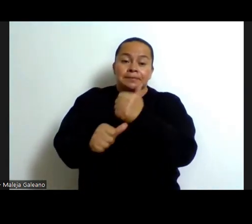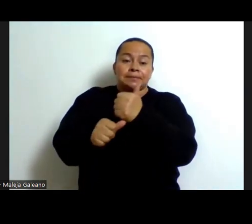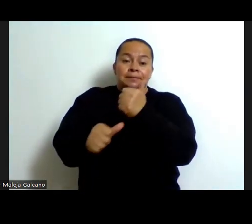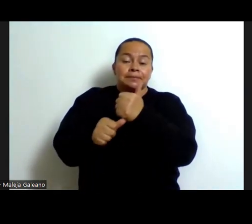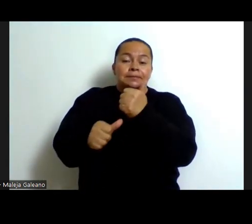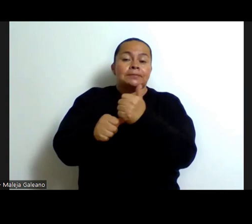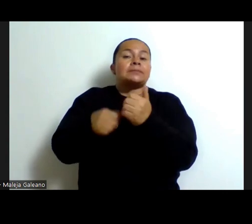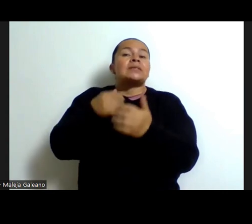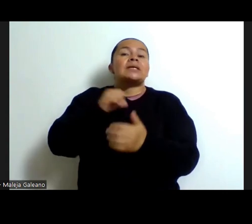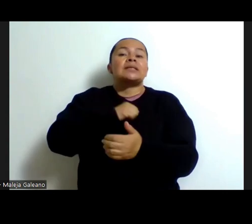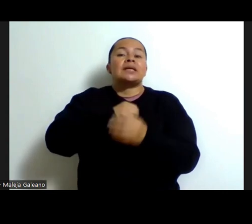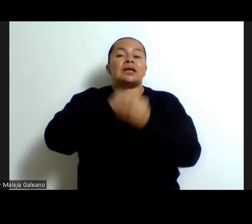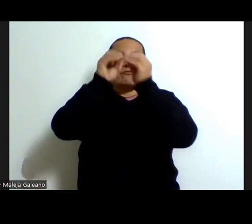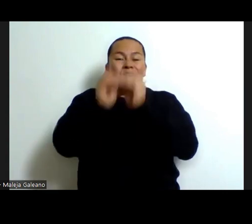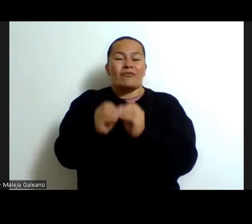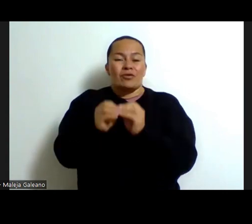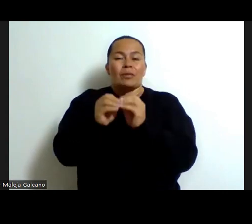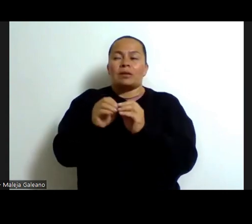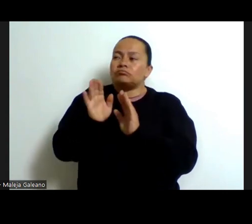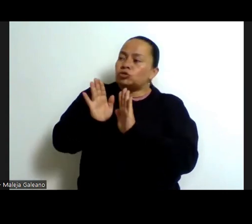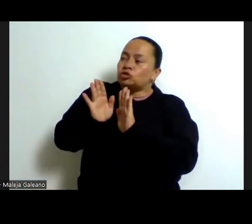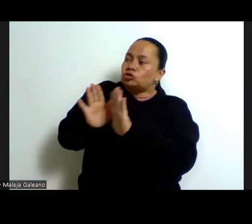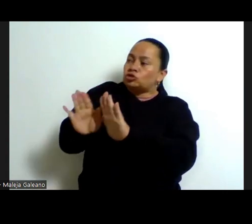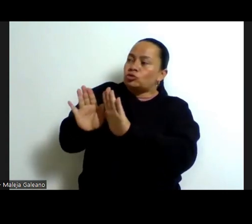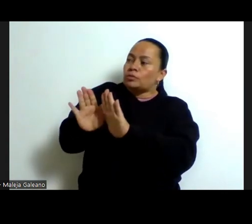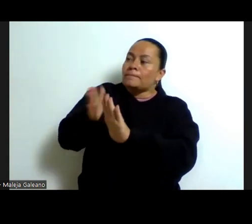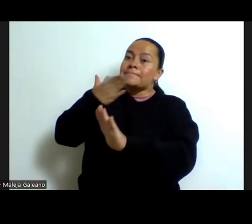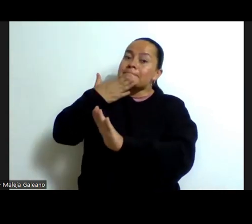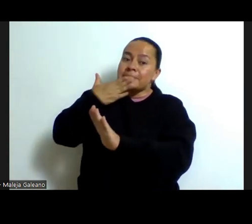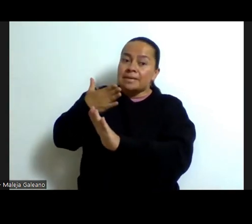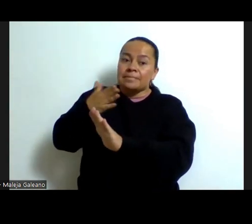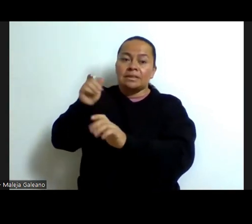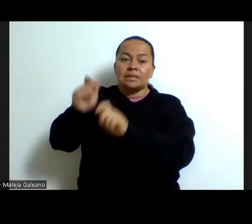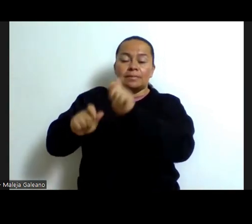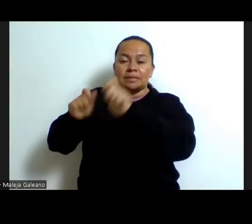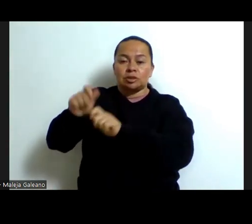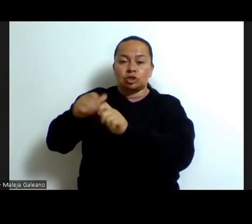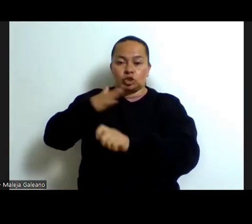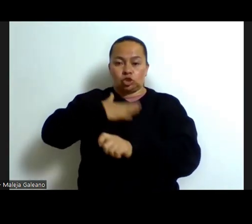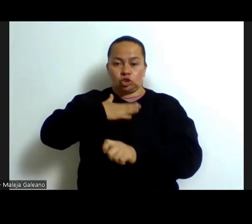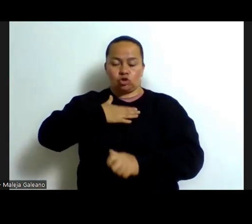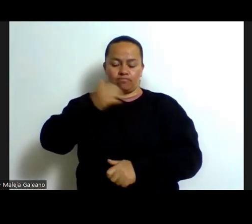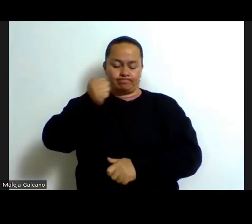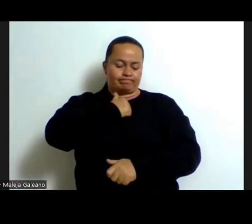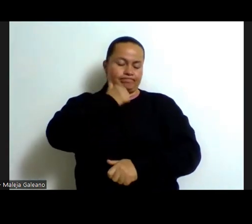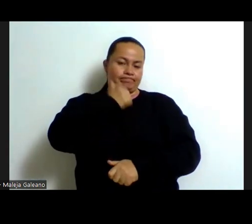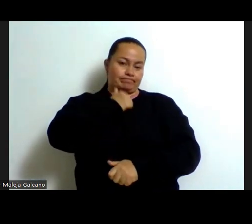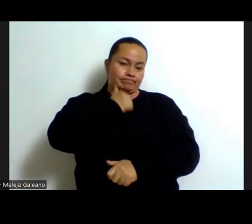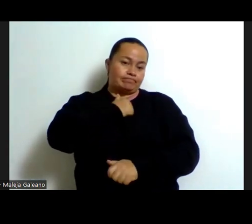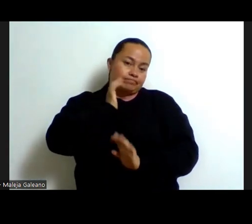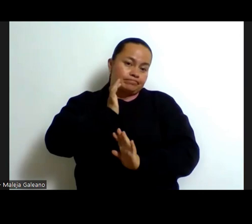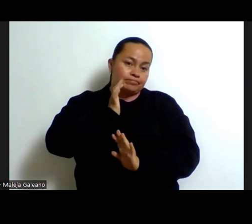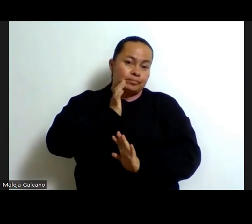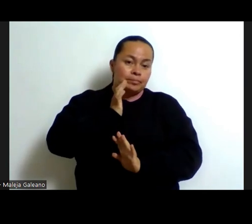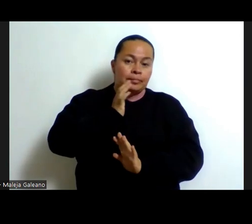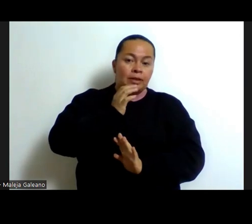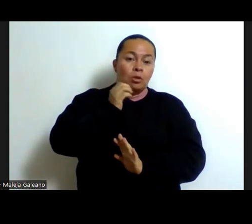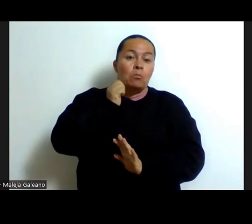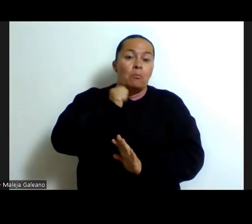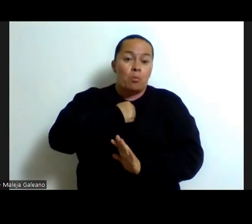es una figura que a la final permite que por una parte yo tenga mayor autonomía es decir tenga la